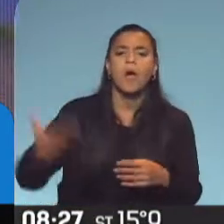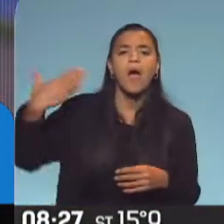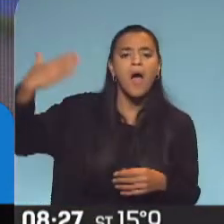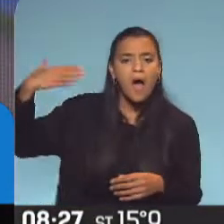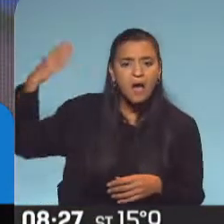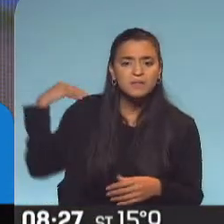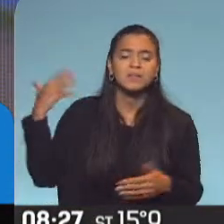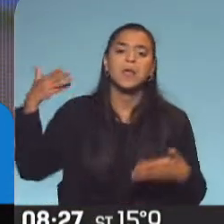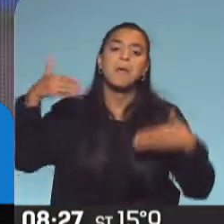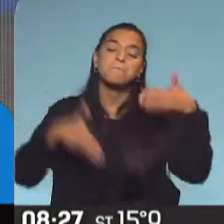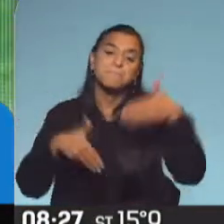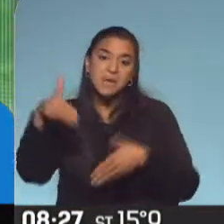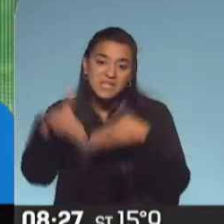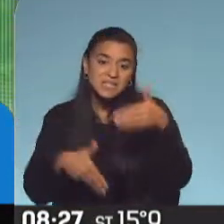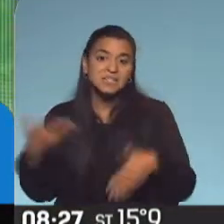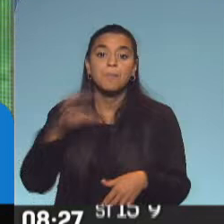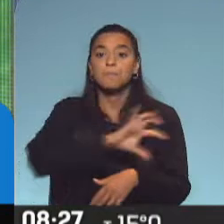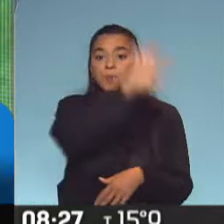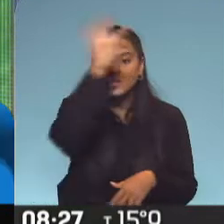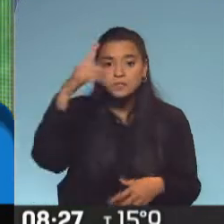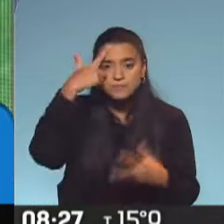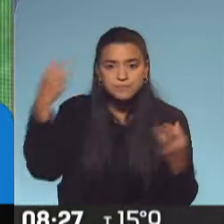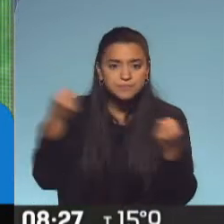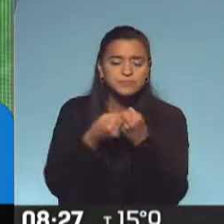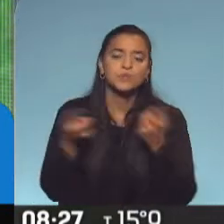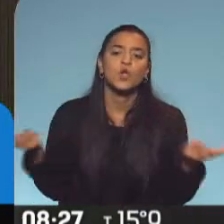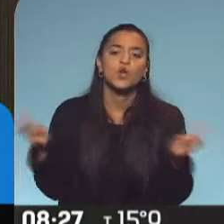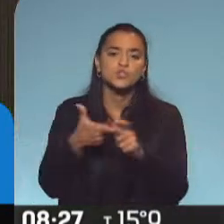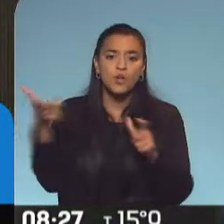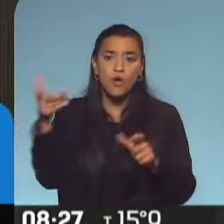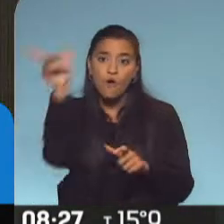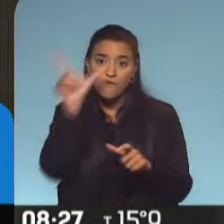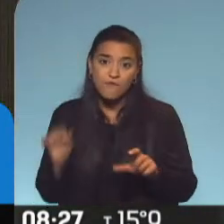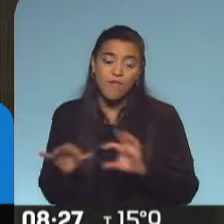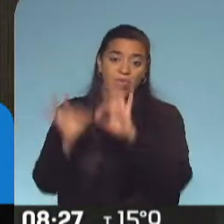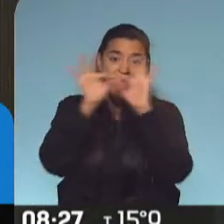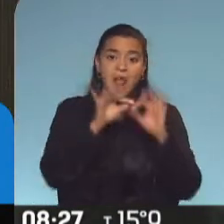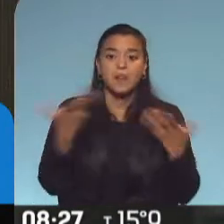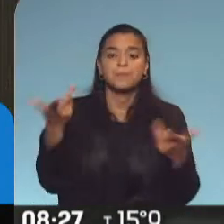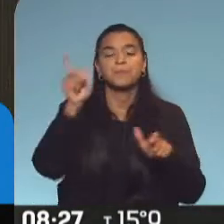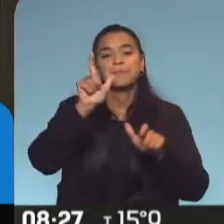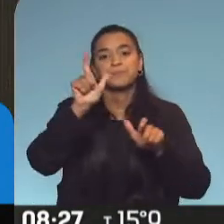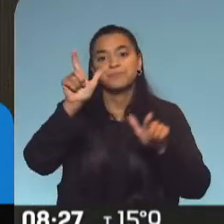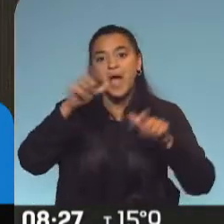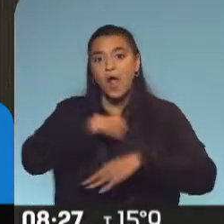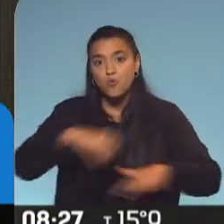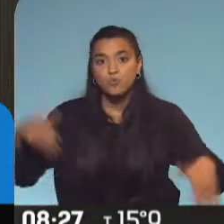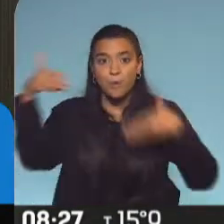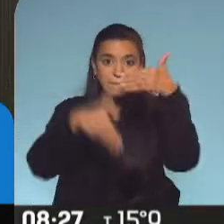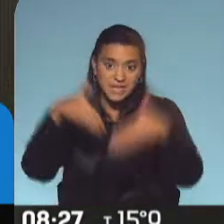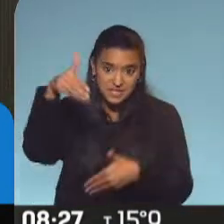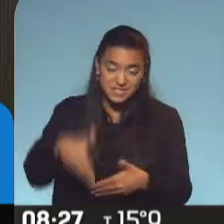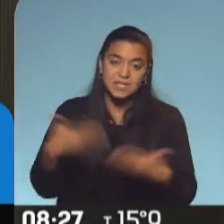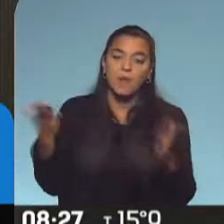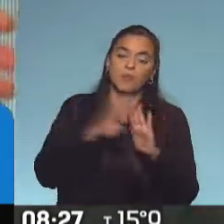la presencialidad cuando todas las provincias trataban de consensuar en el Consejo Federal que las clases fueran presenciales, obviamente con protocolo. Ahora que son